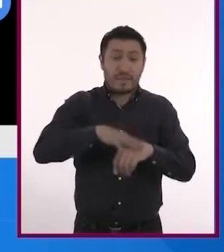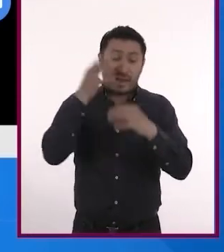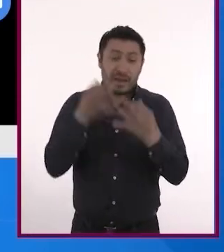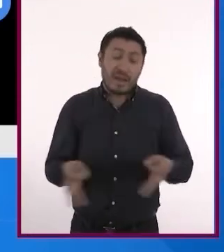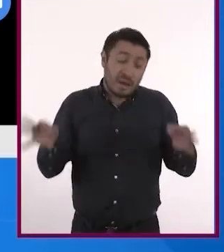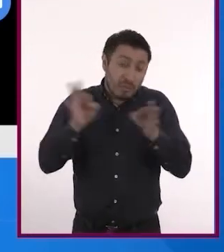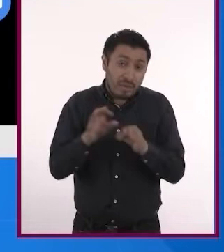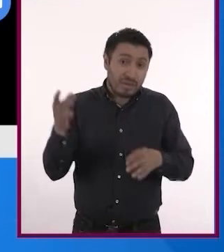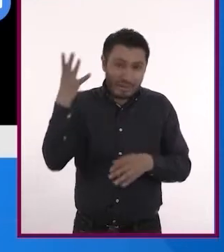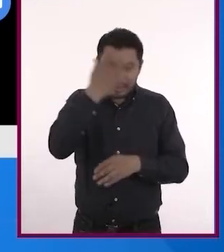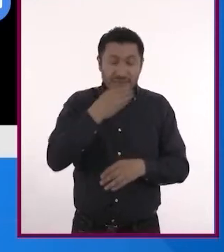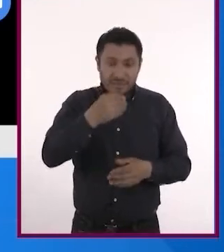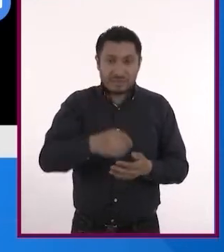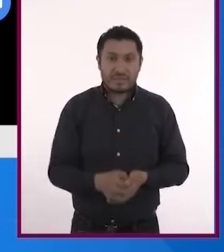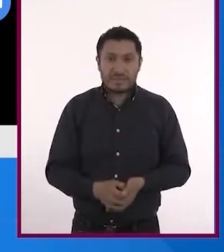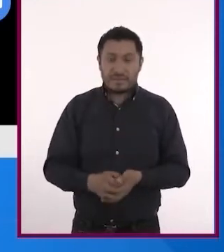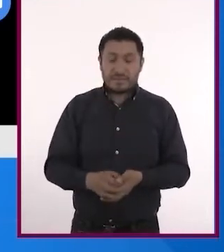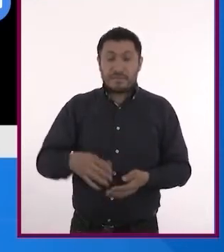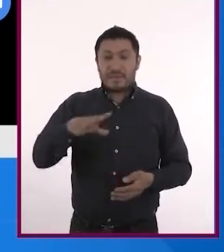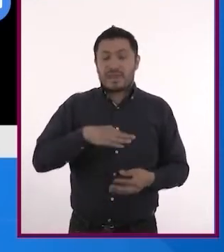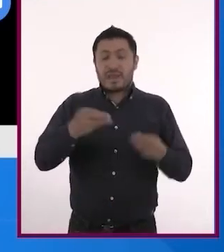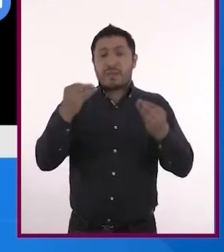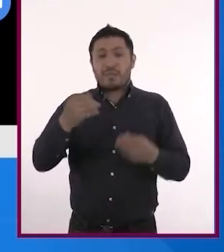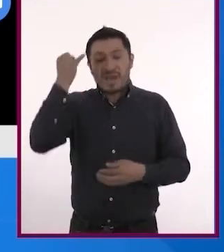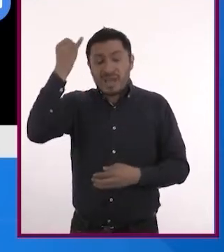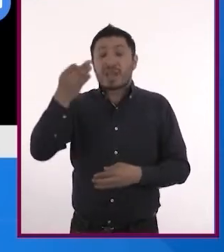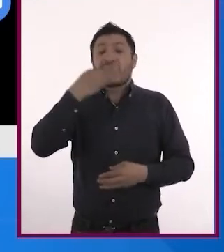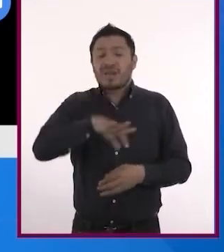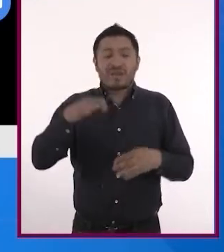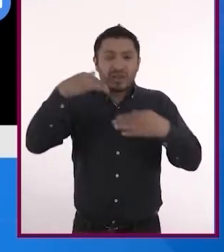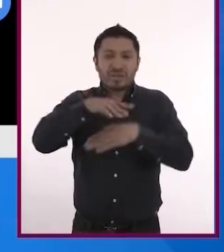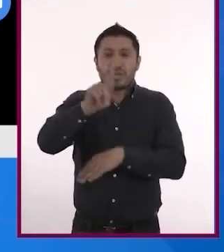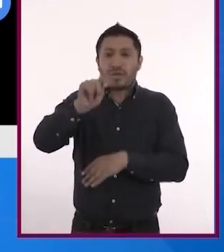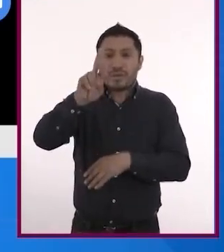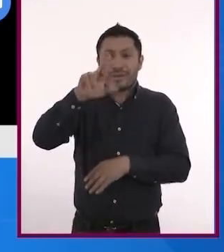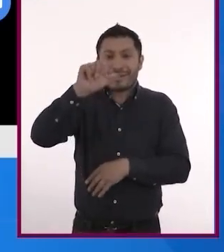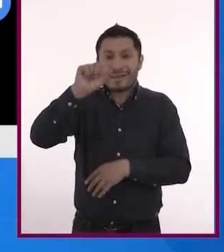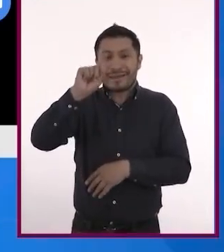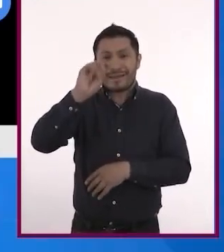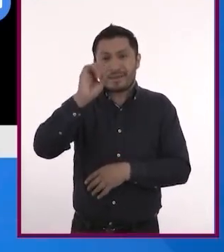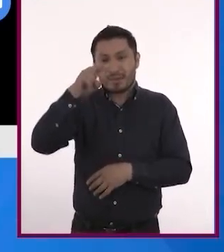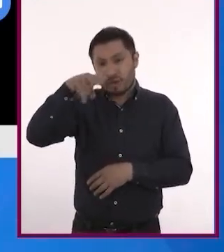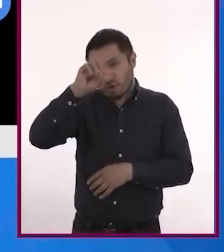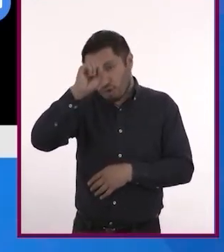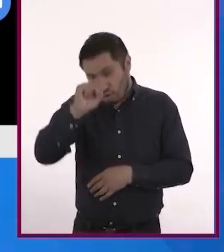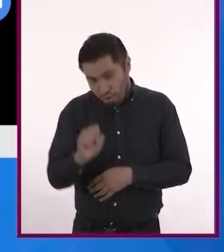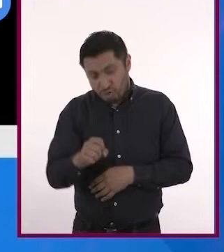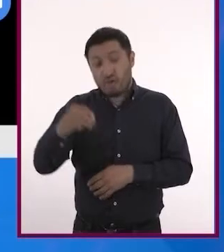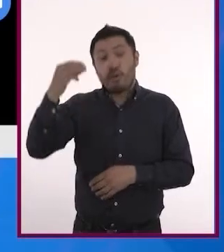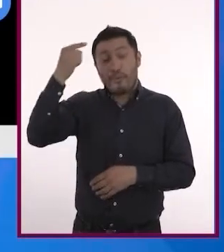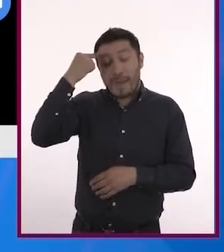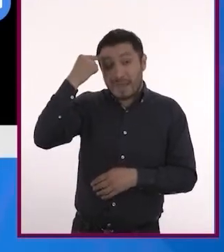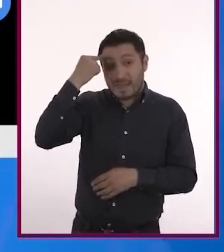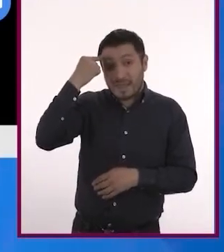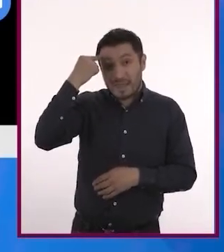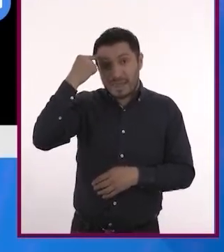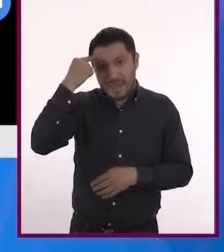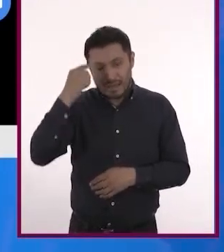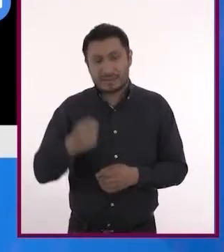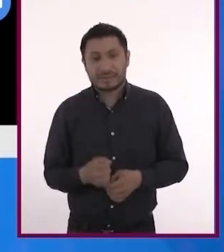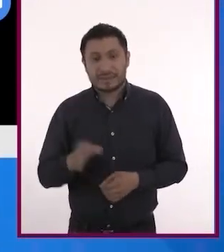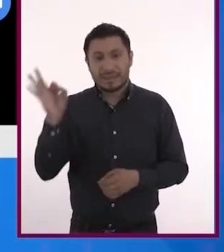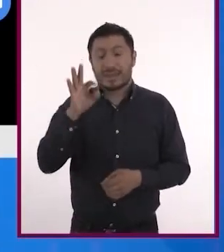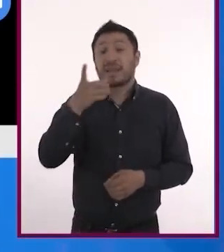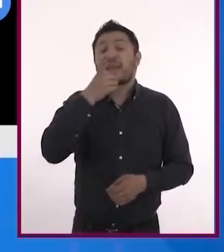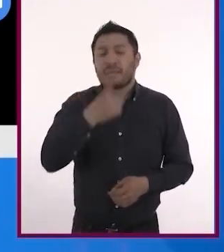tenemos muchos mitos en relación a los trastornos mentales. Si me pidieran que dijera solo